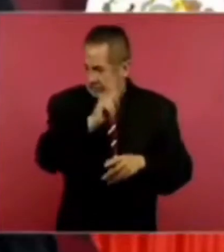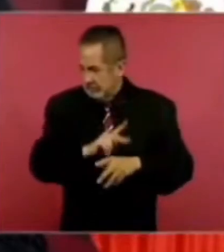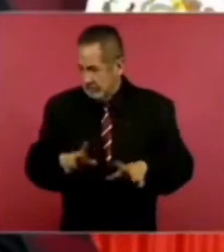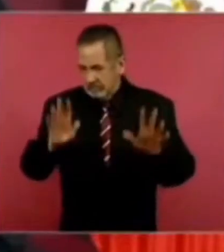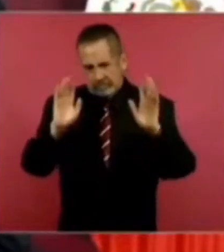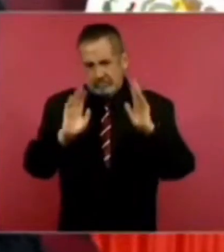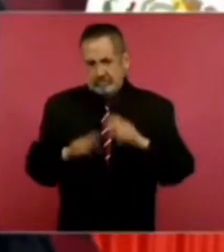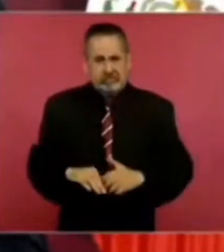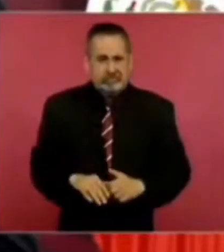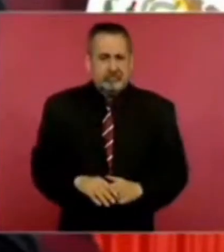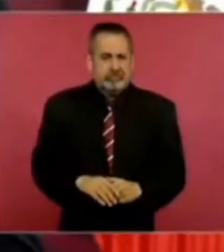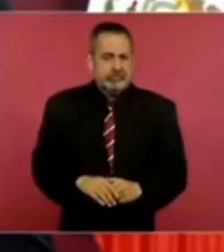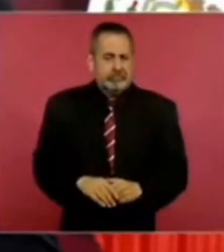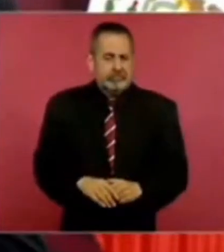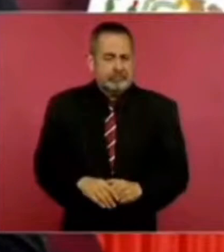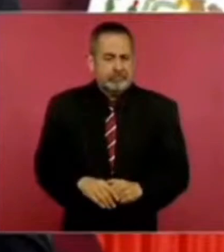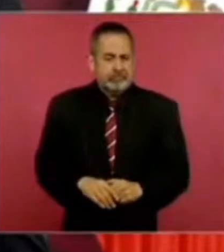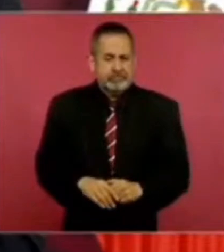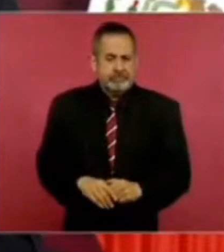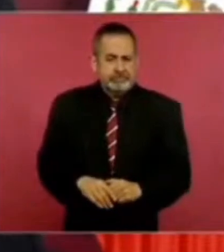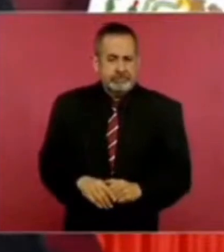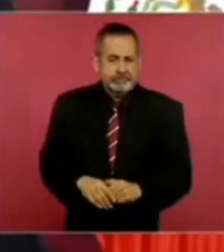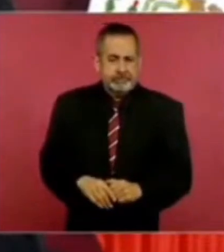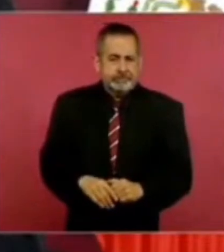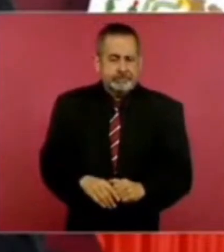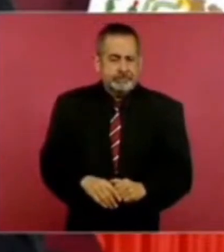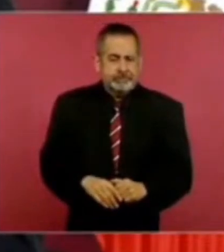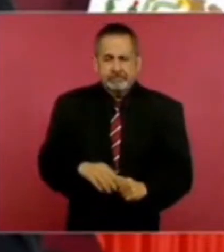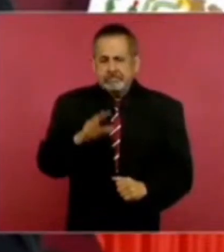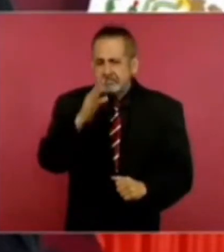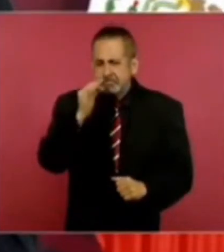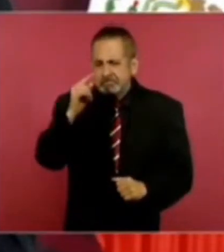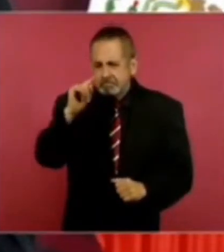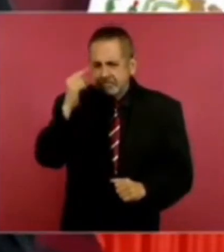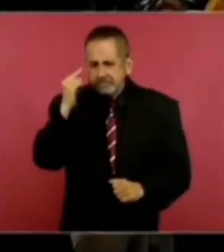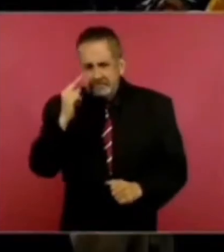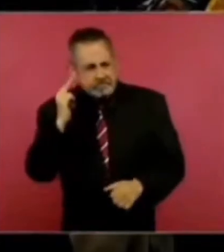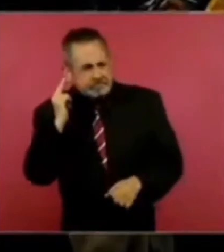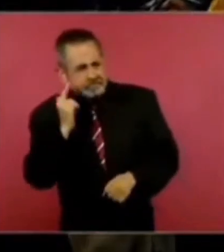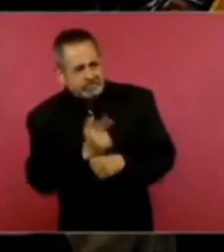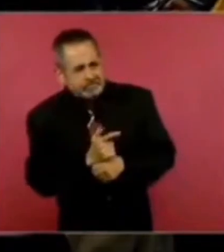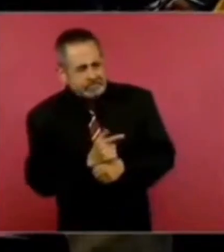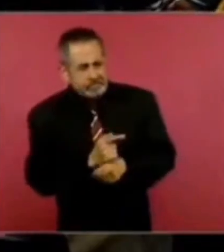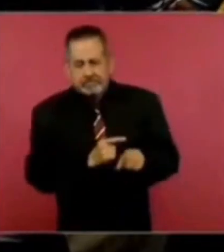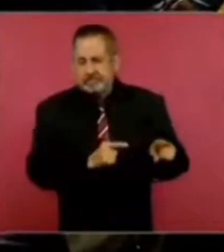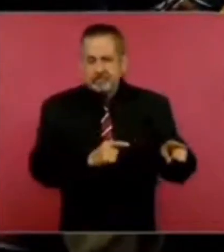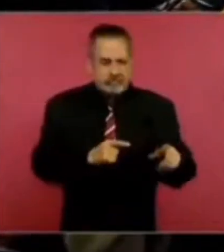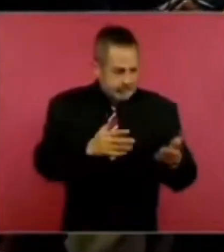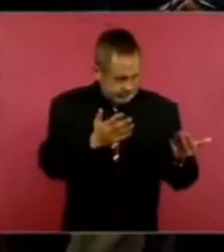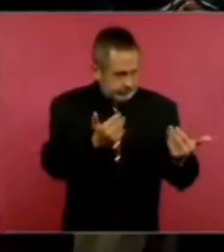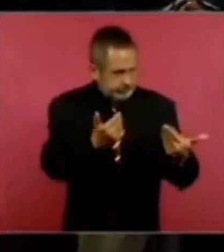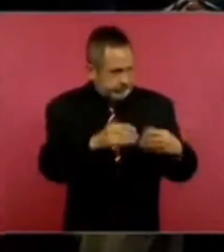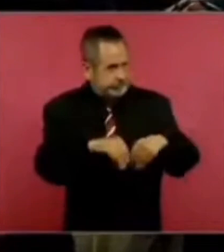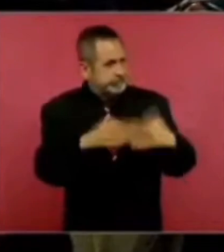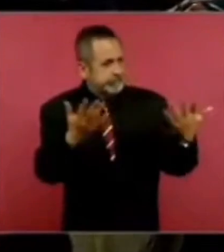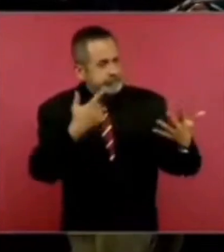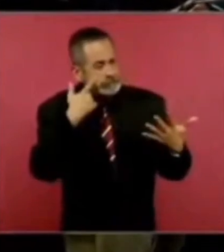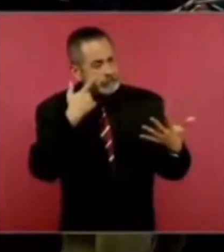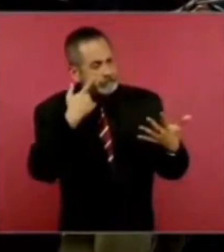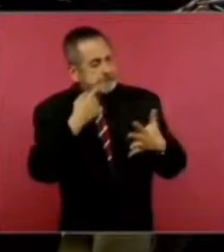Pero es muy fácil, pues, de que aclaren